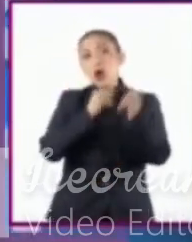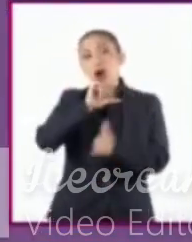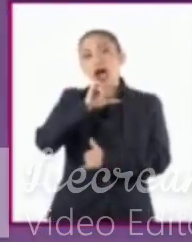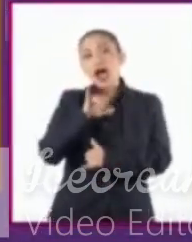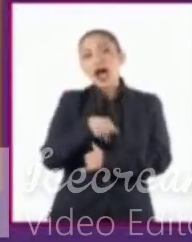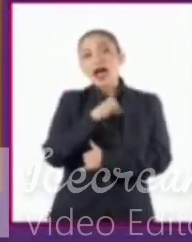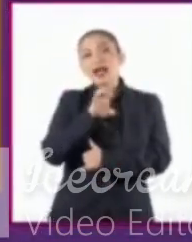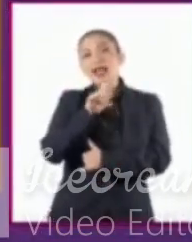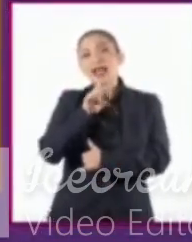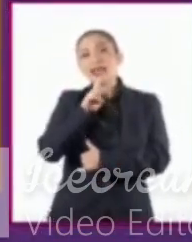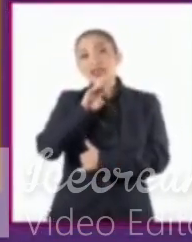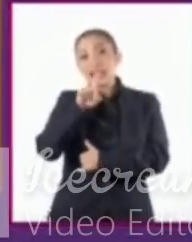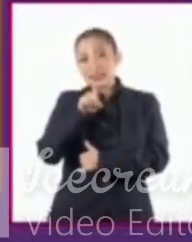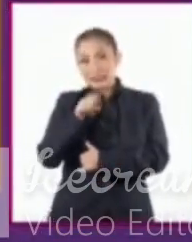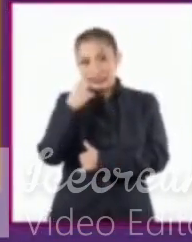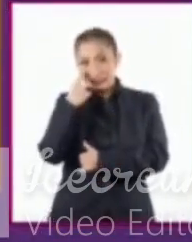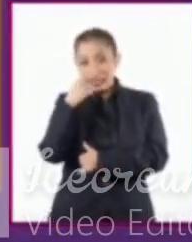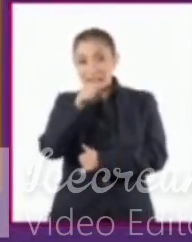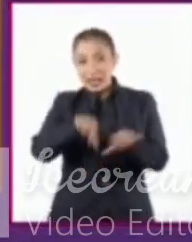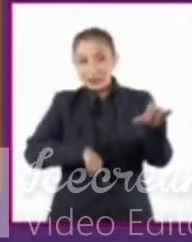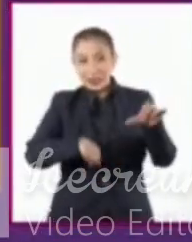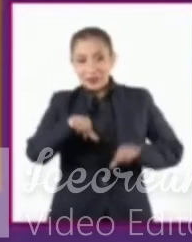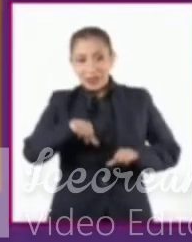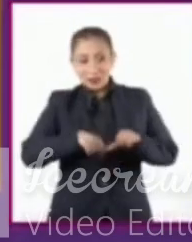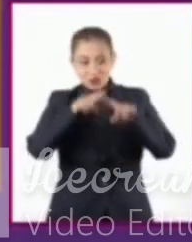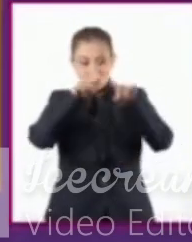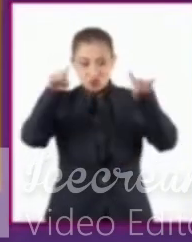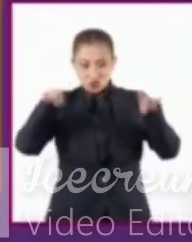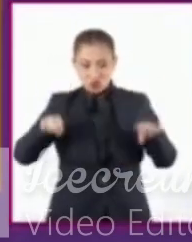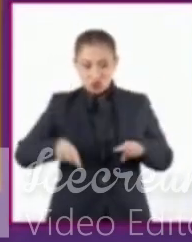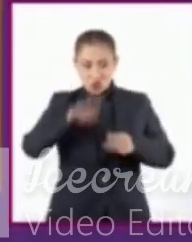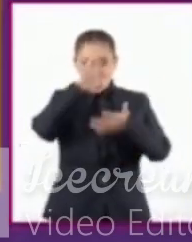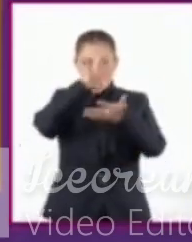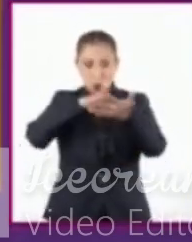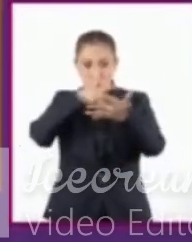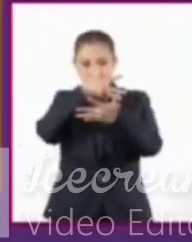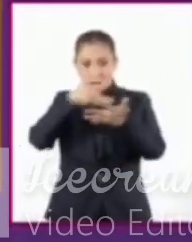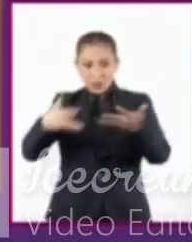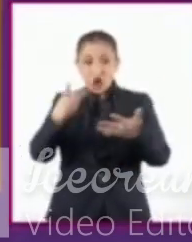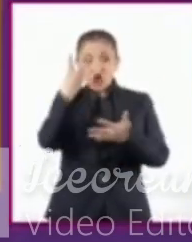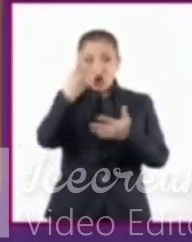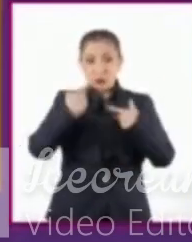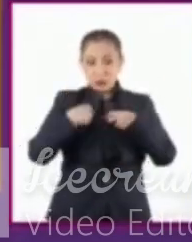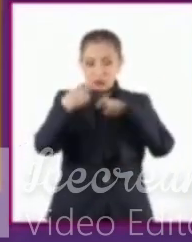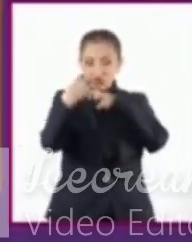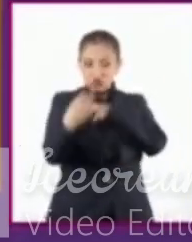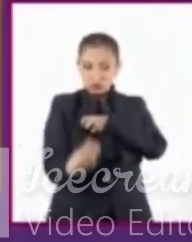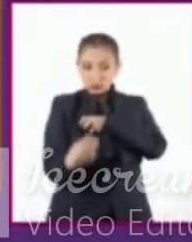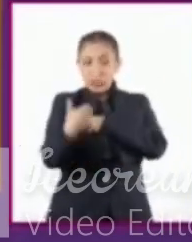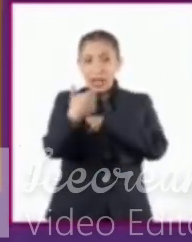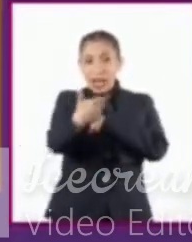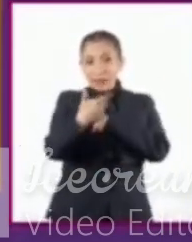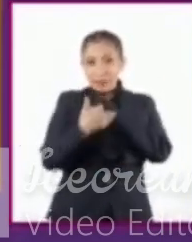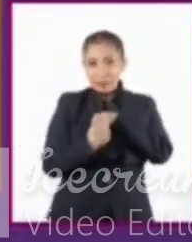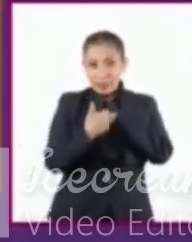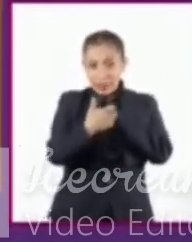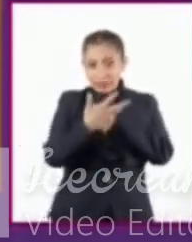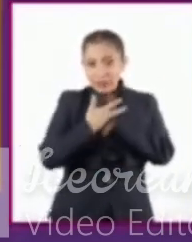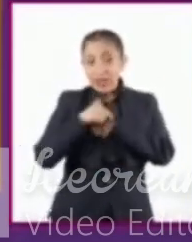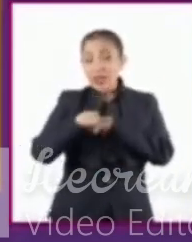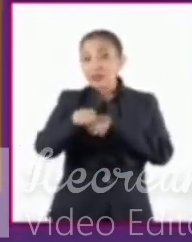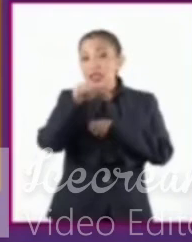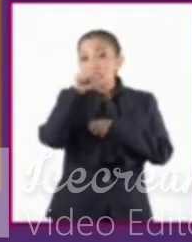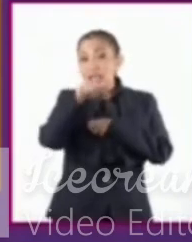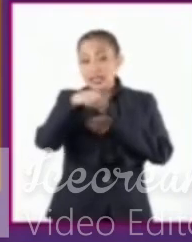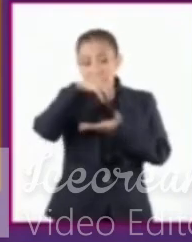ajedrez. Esta dinámica se desarrolla sobre un tablero. Se lleva a cabo entre dos personas, donde cada jugador cuenta con